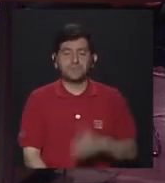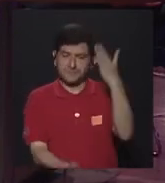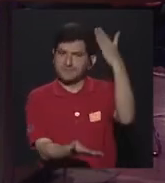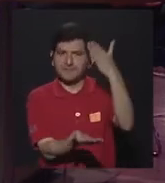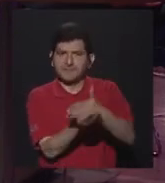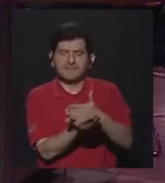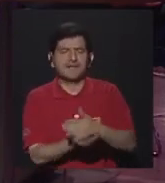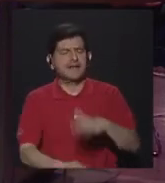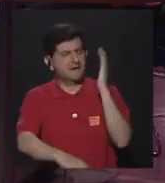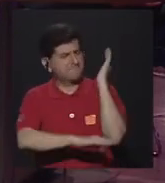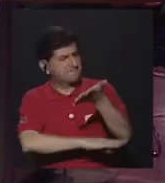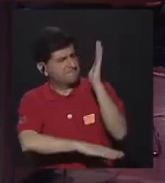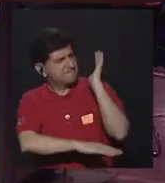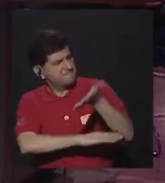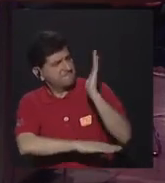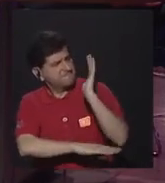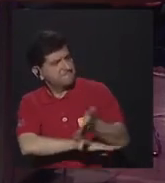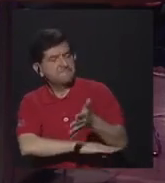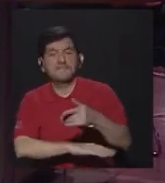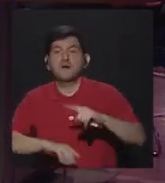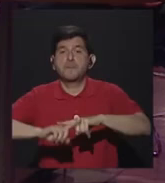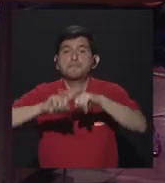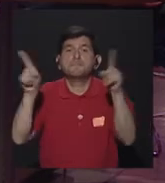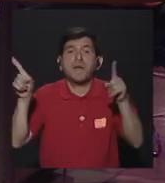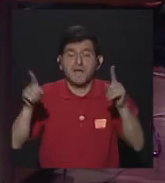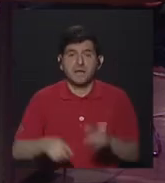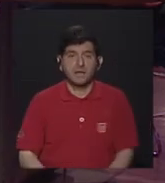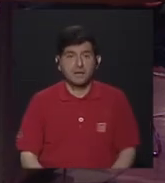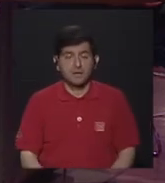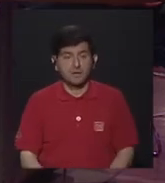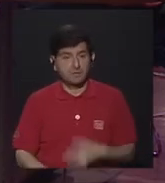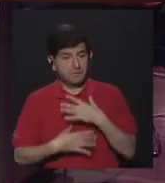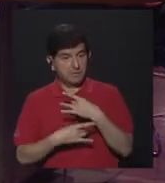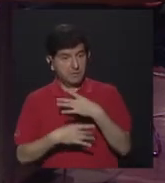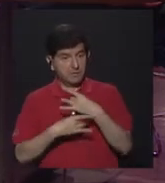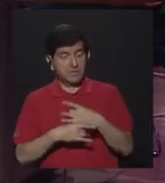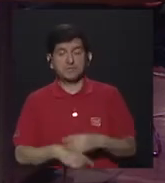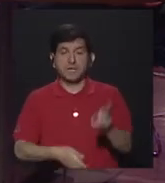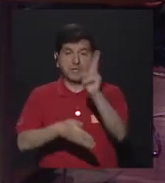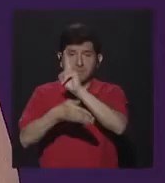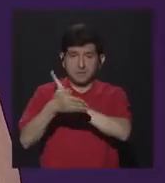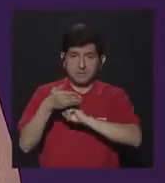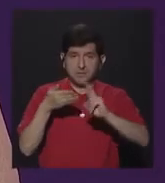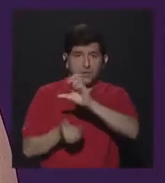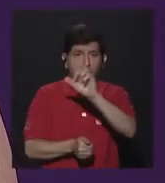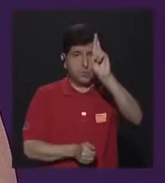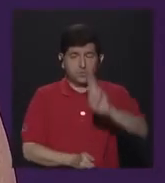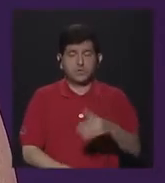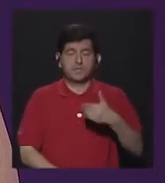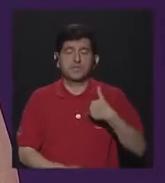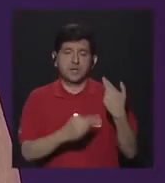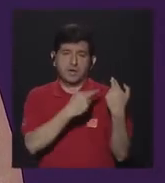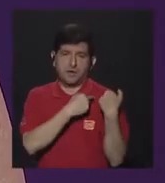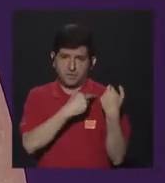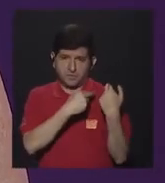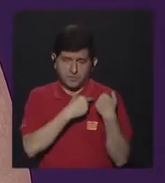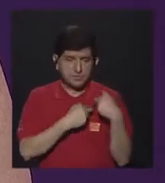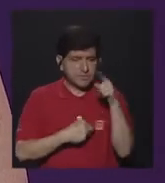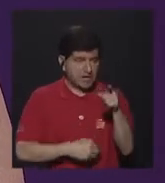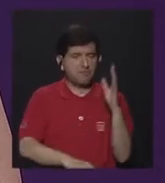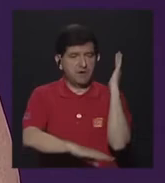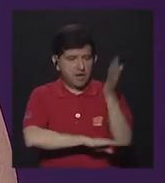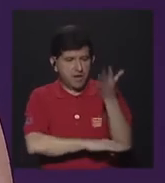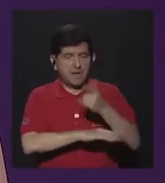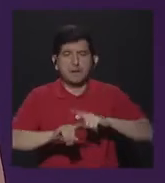la tala de los árboles sin embargo llama la atención como la universidad de costa rica tenía un encargado de botar los árboles